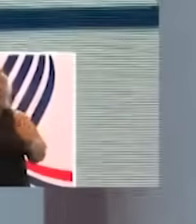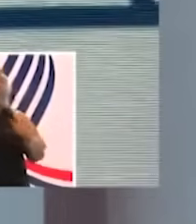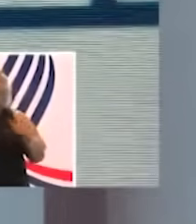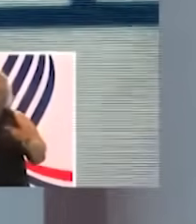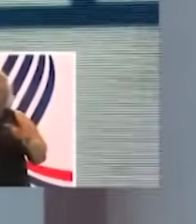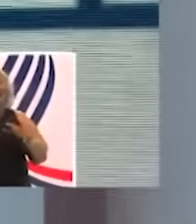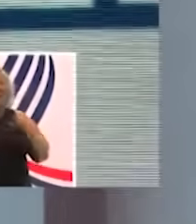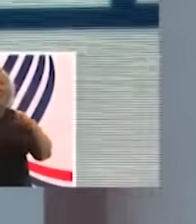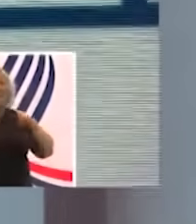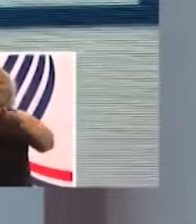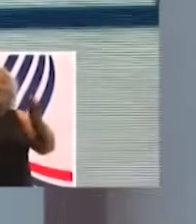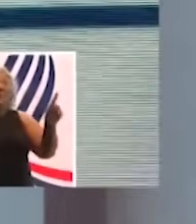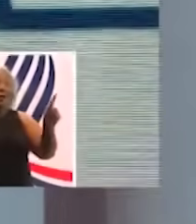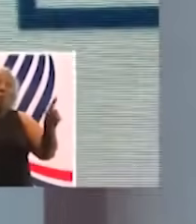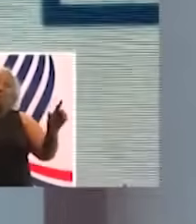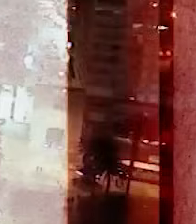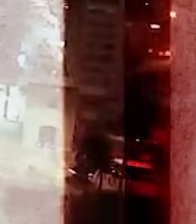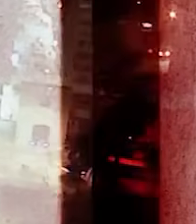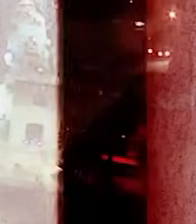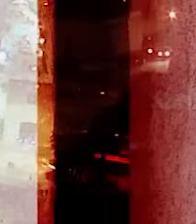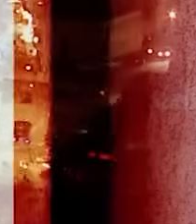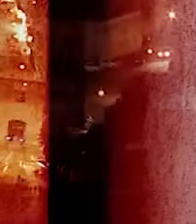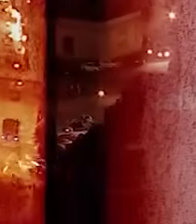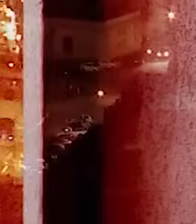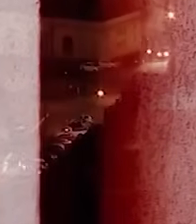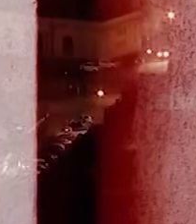junio la señal que damos no es la